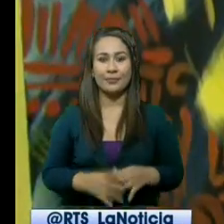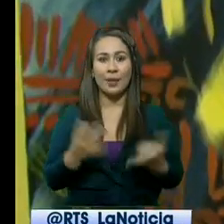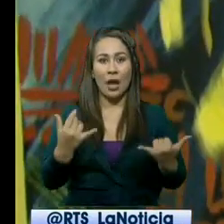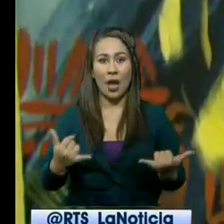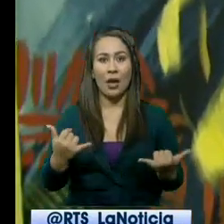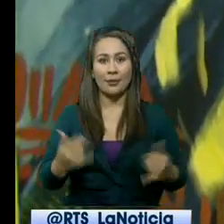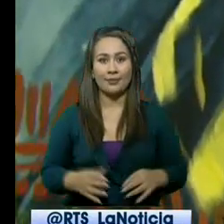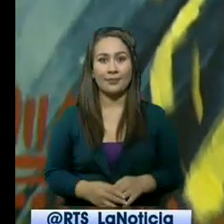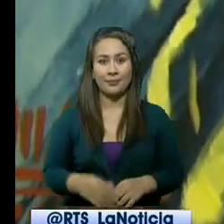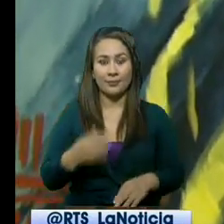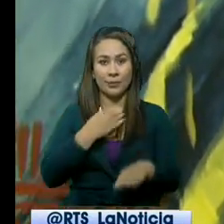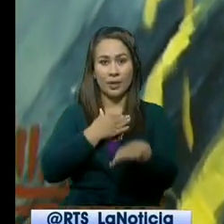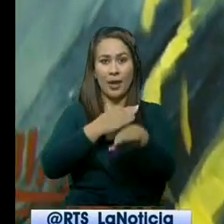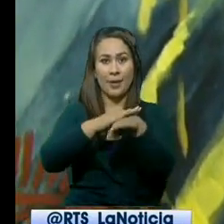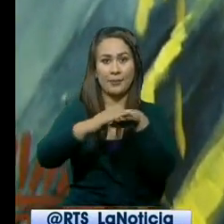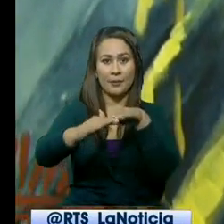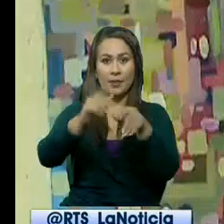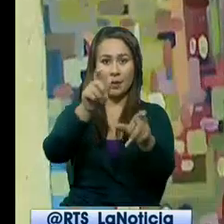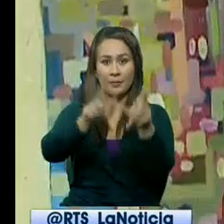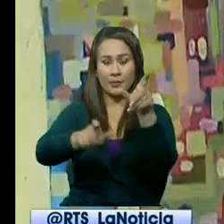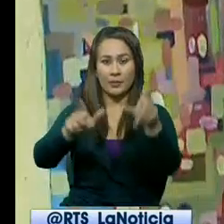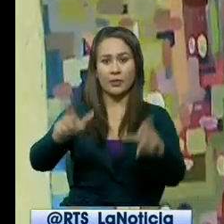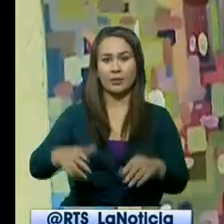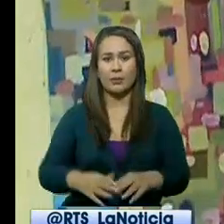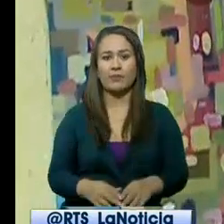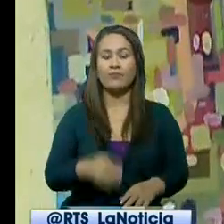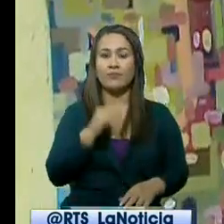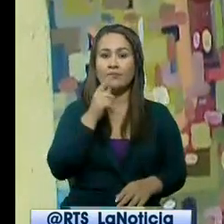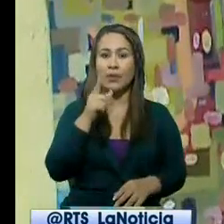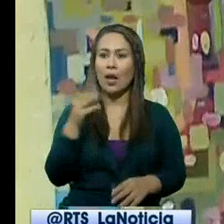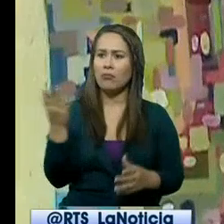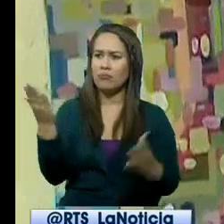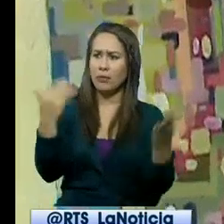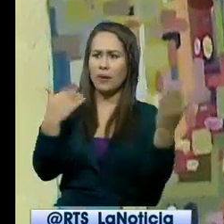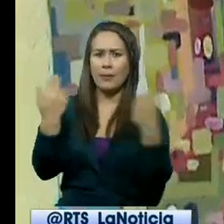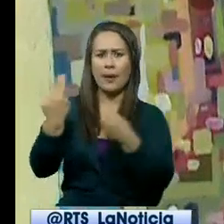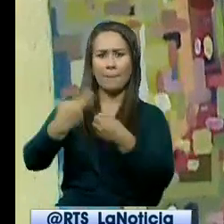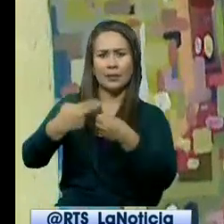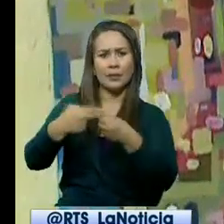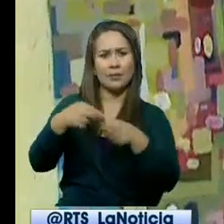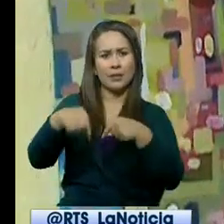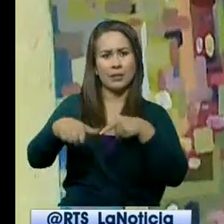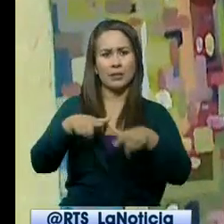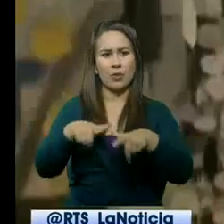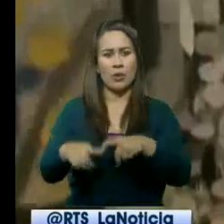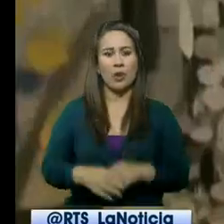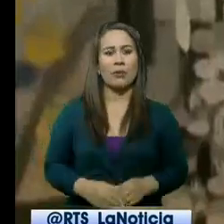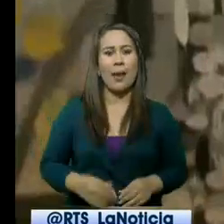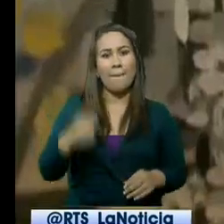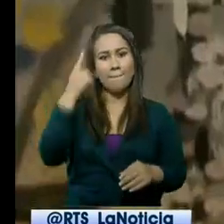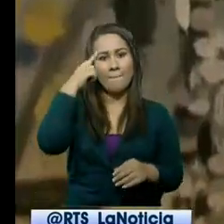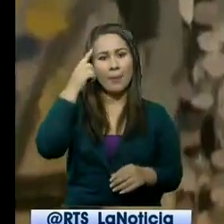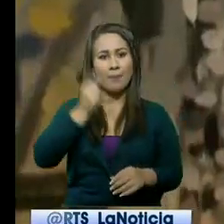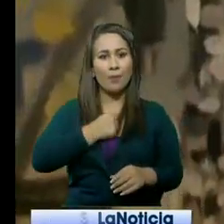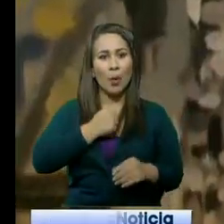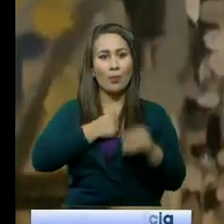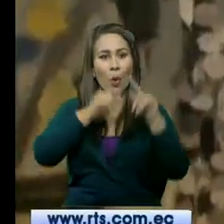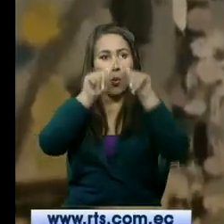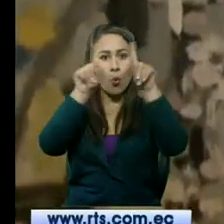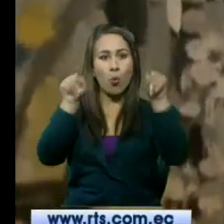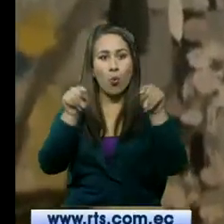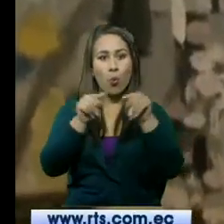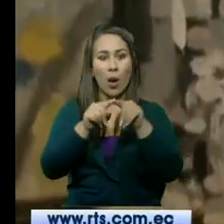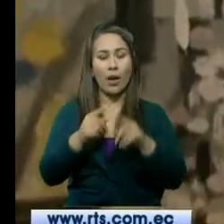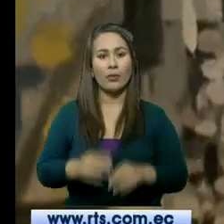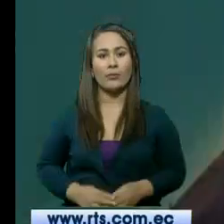le invito a la sociedad, al vecino, a la gente, a que sean parte de este lugar, que generen inclusive sus propios cuadros, que hagan en sus casas